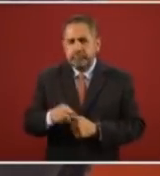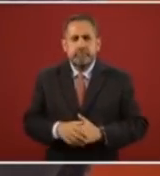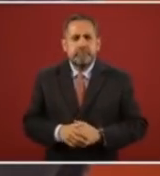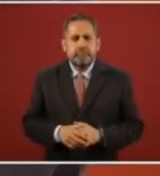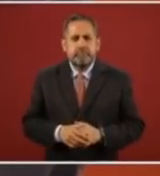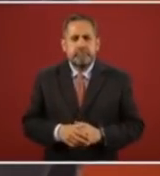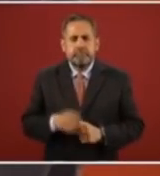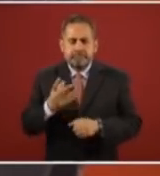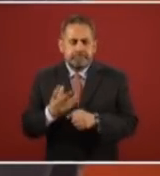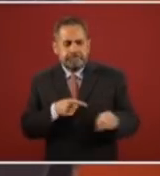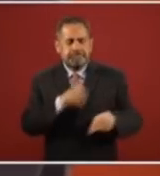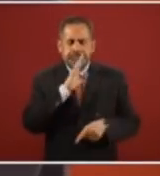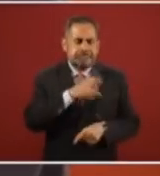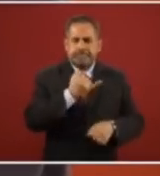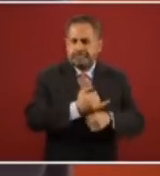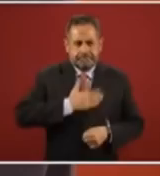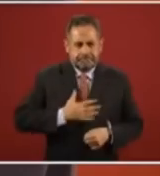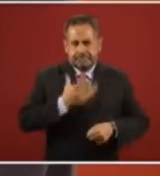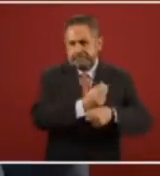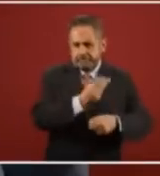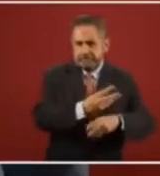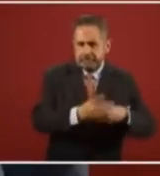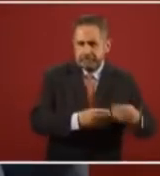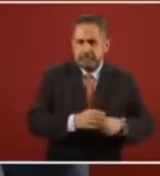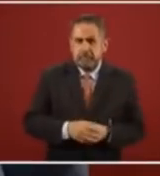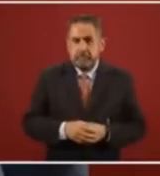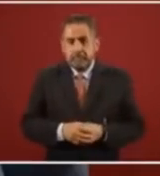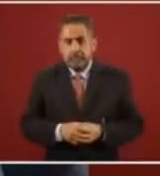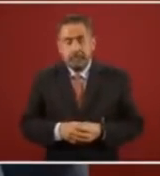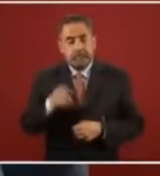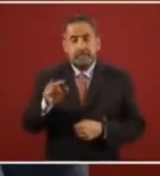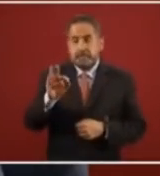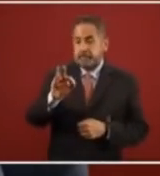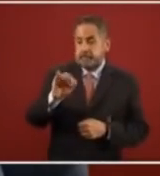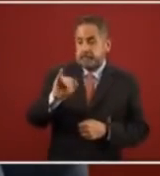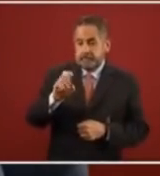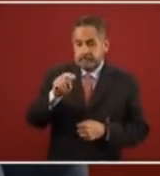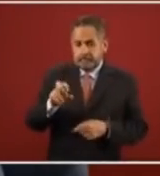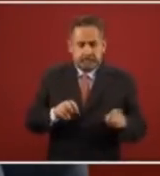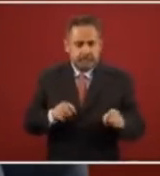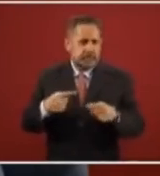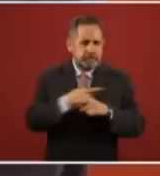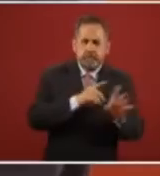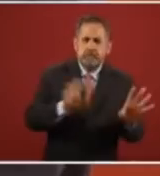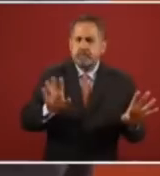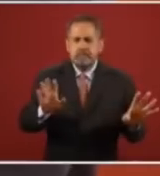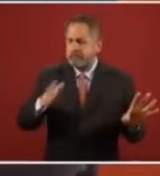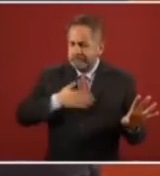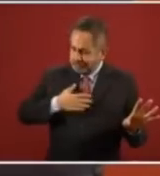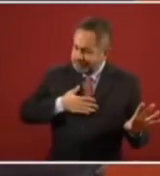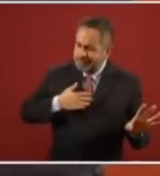depende, reparar este daño, esta injusticia. Depende de Fidena, y Fidena está en comunicación. Sí, pero yo le